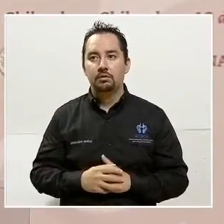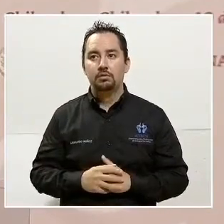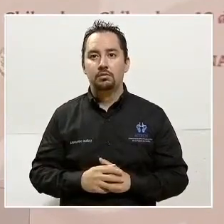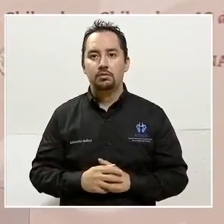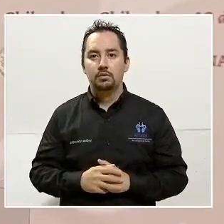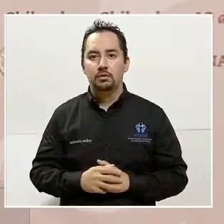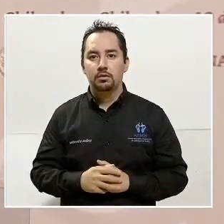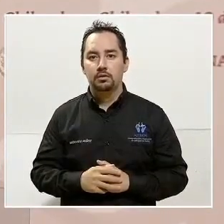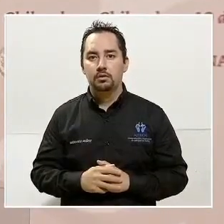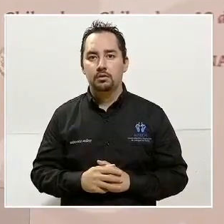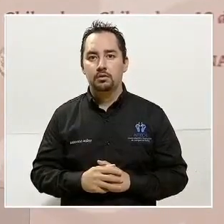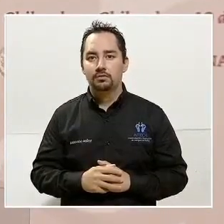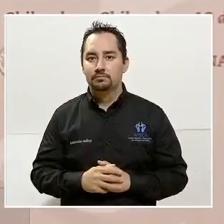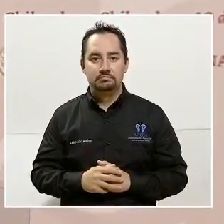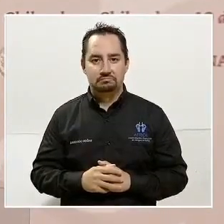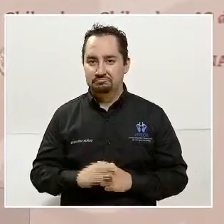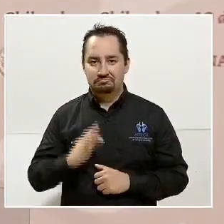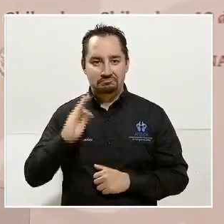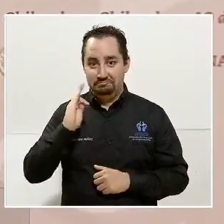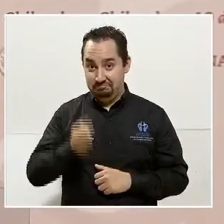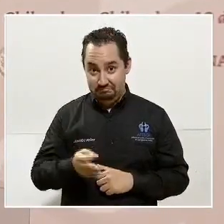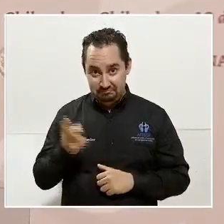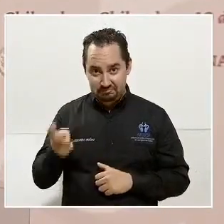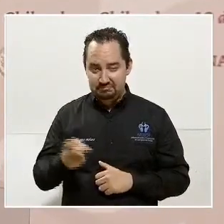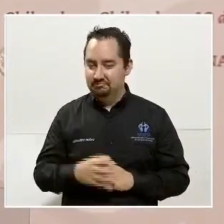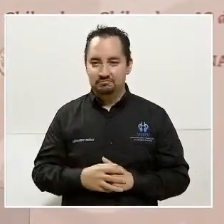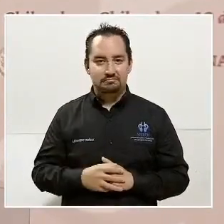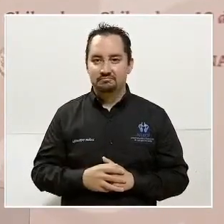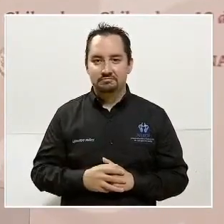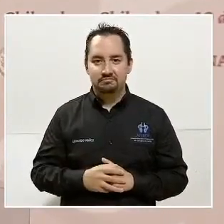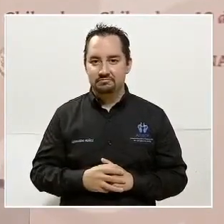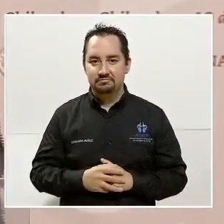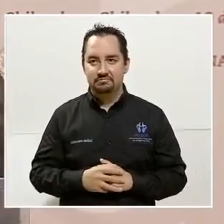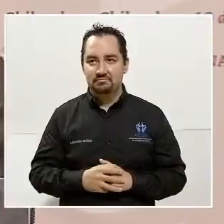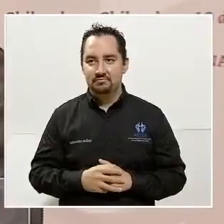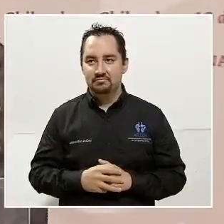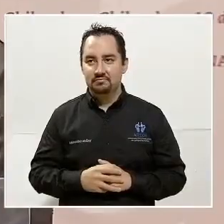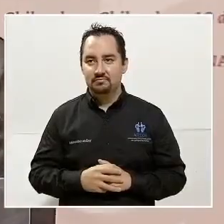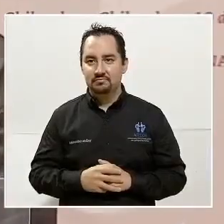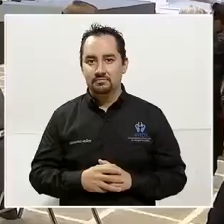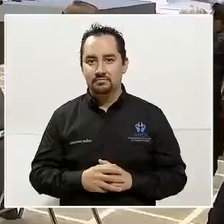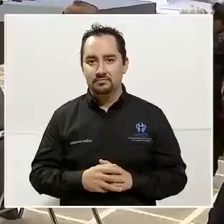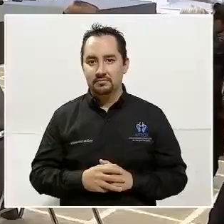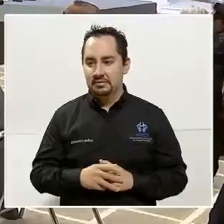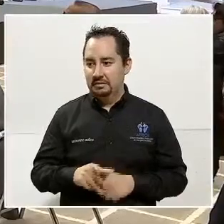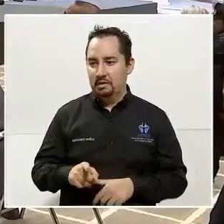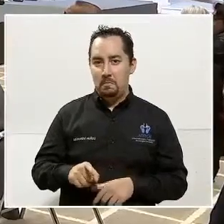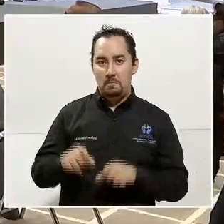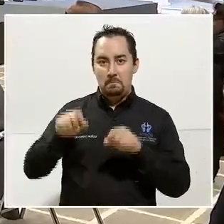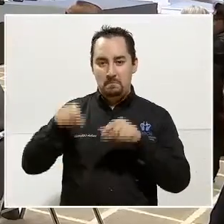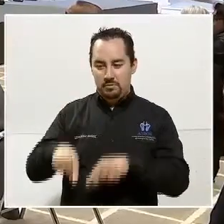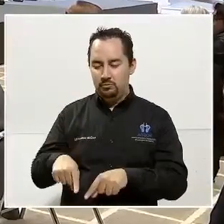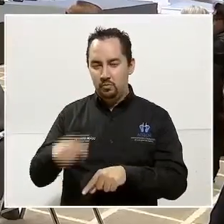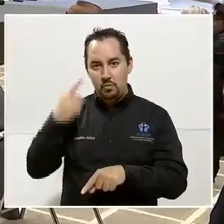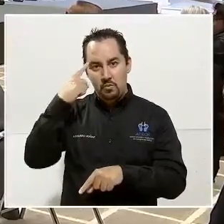que no aceptan el perdón, siguen anclados en eso.